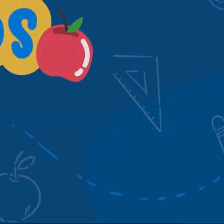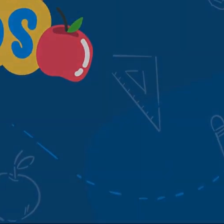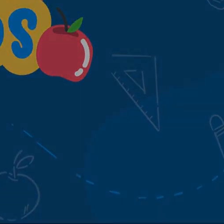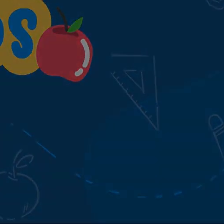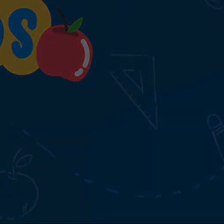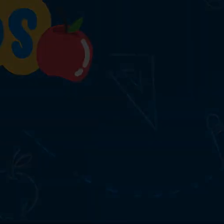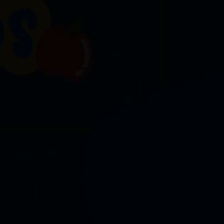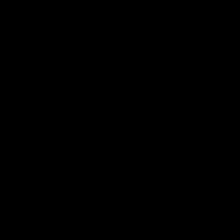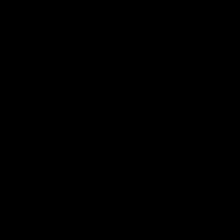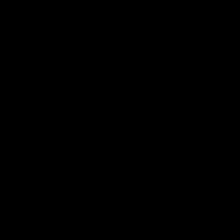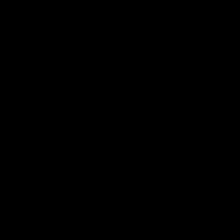¡Gracias!